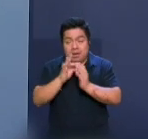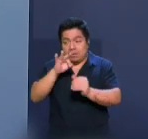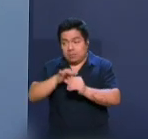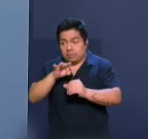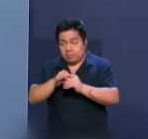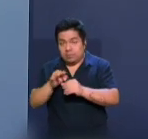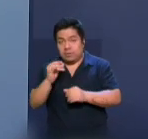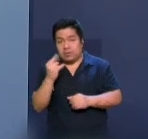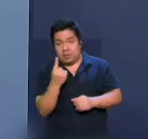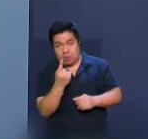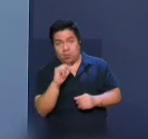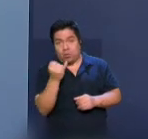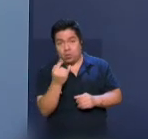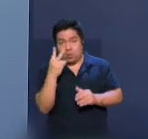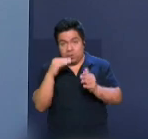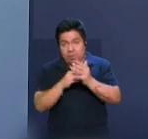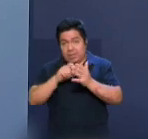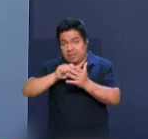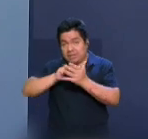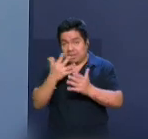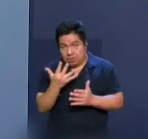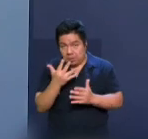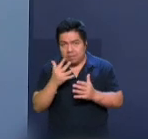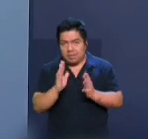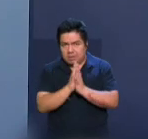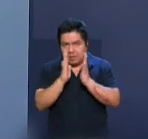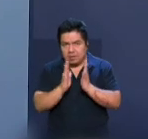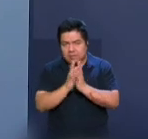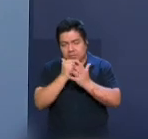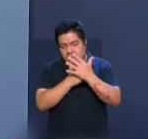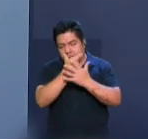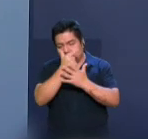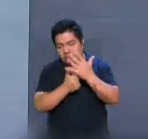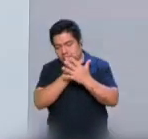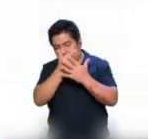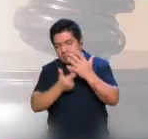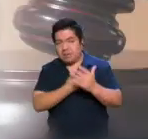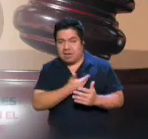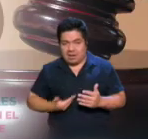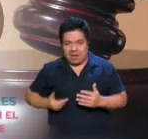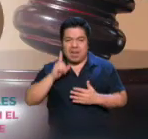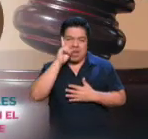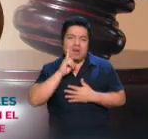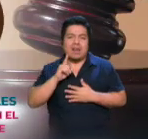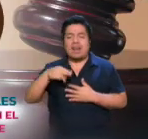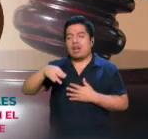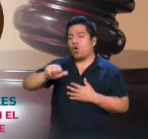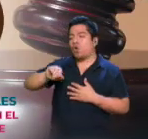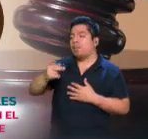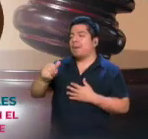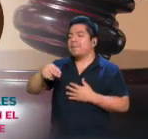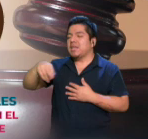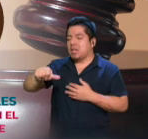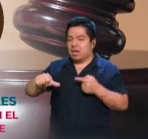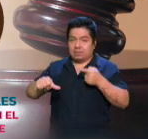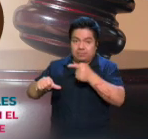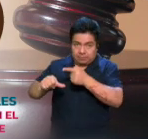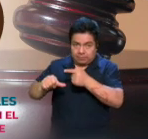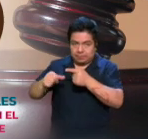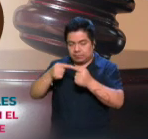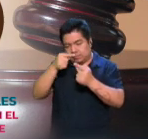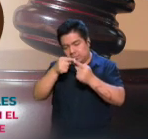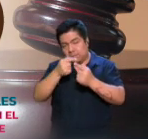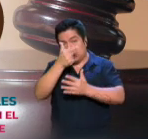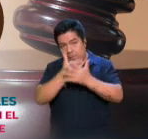extraordinaria del 1 de junio de 2025. La lista la encabeza la actual ministra presidenta del máximo tribunal y presidenta del Consejo de la Judicatura